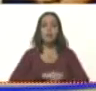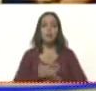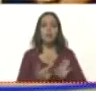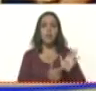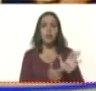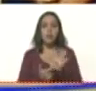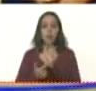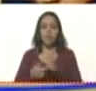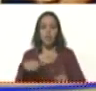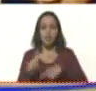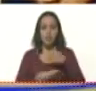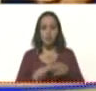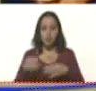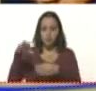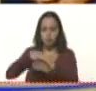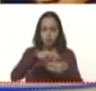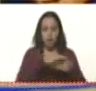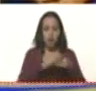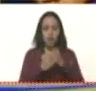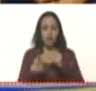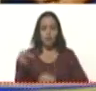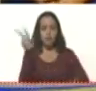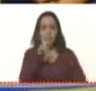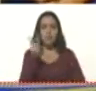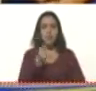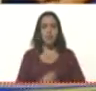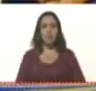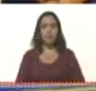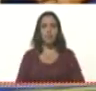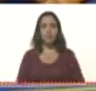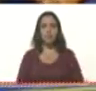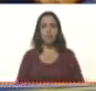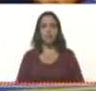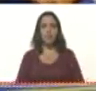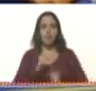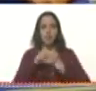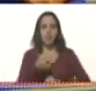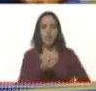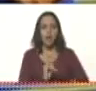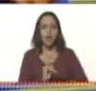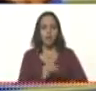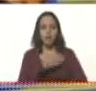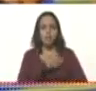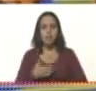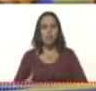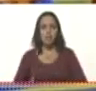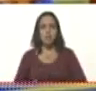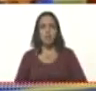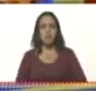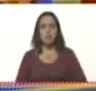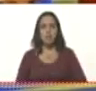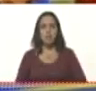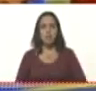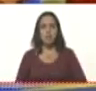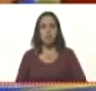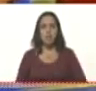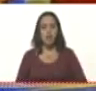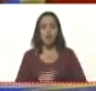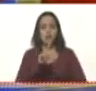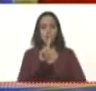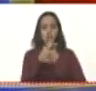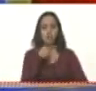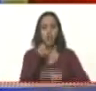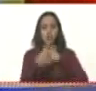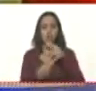revolución está sembrando en toda nuestra patria, Venezuela. Bueno, también tenemos presidenta Magali, ella es una de las voceras facilitadoras de